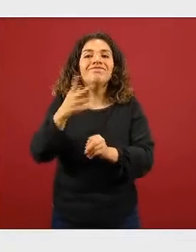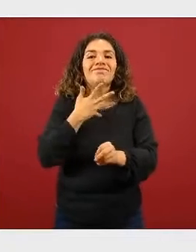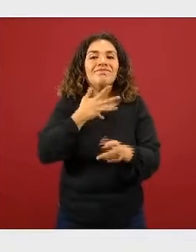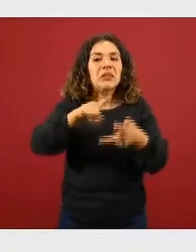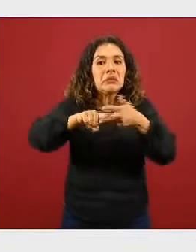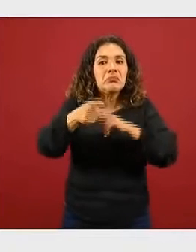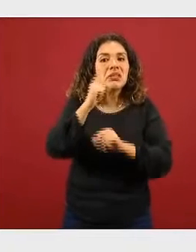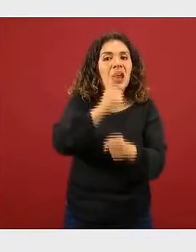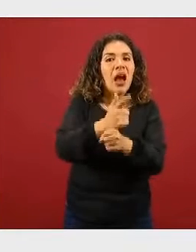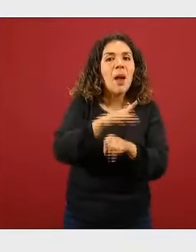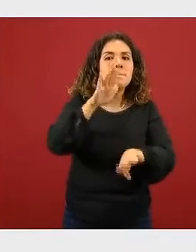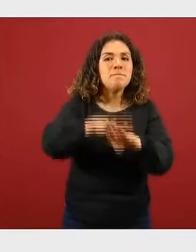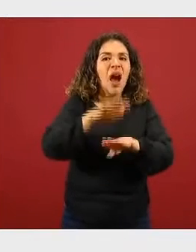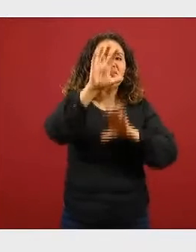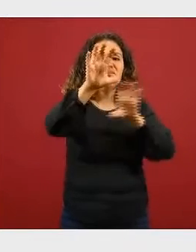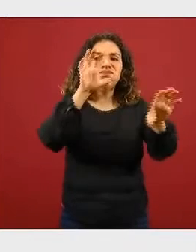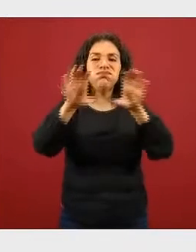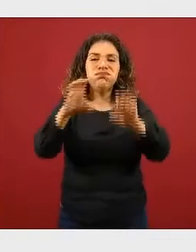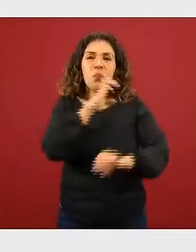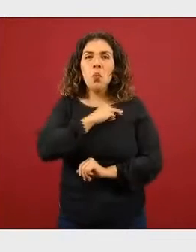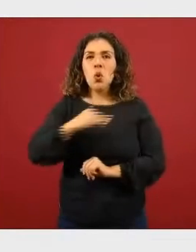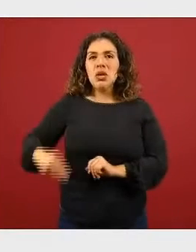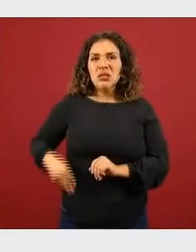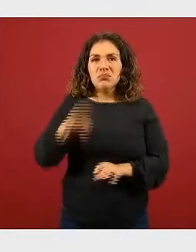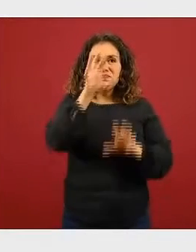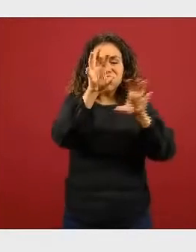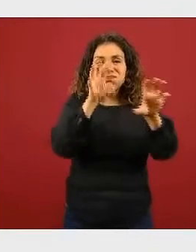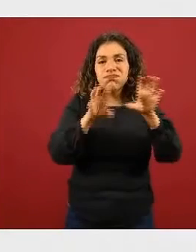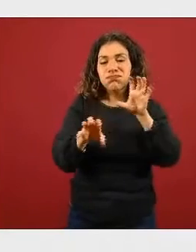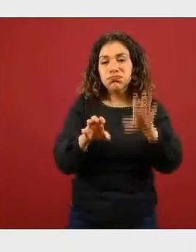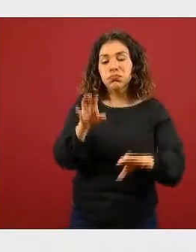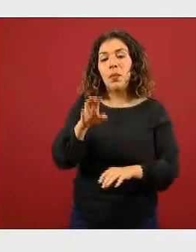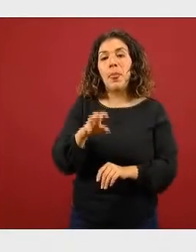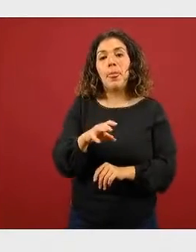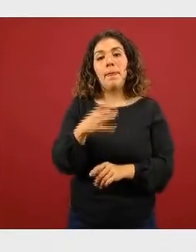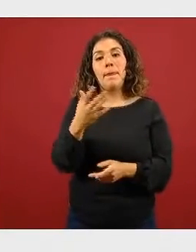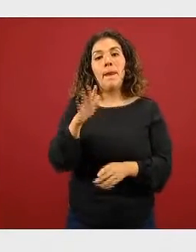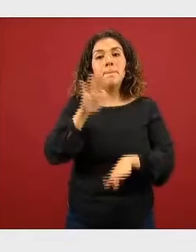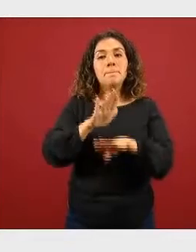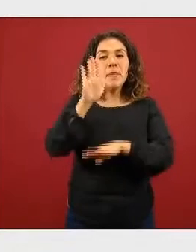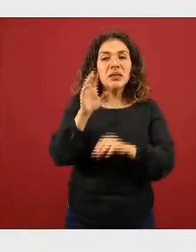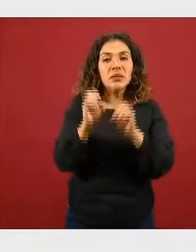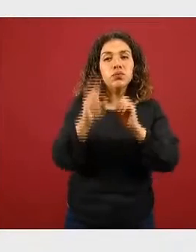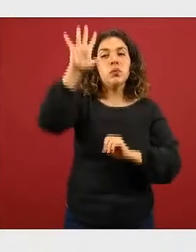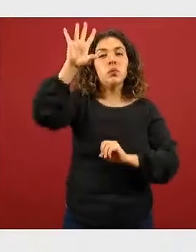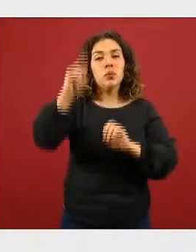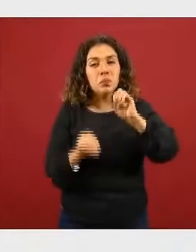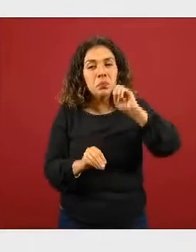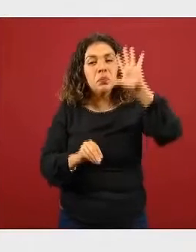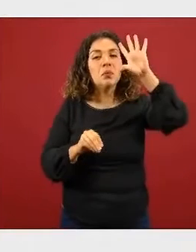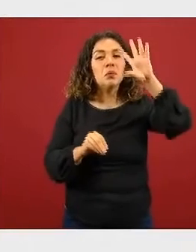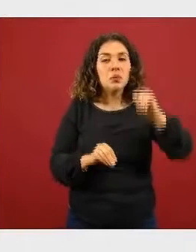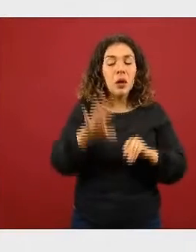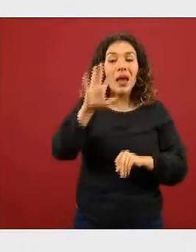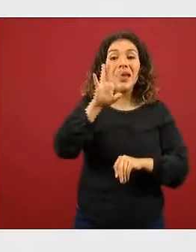diferentes partes del estado. Parece que enciende, parece que apaga. Ya para la semana